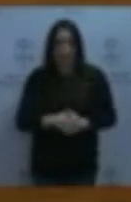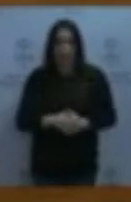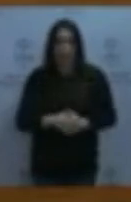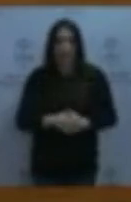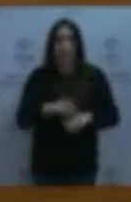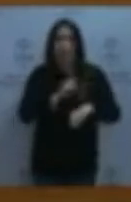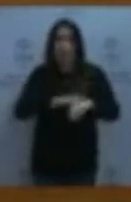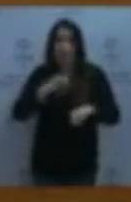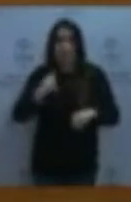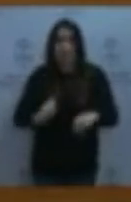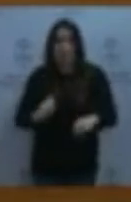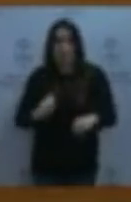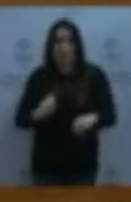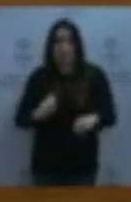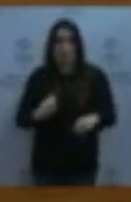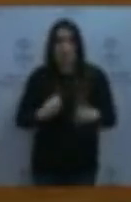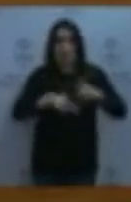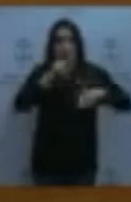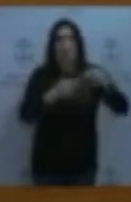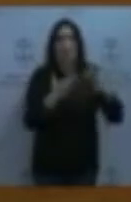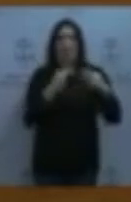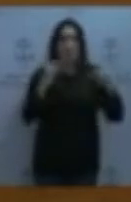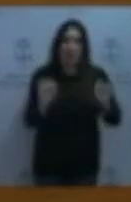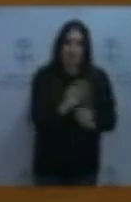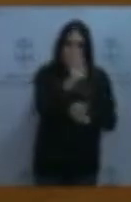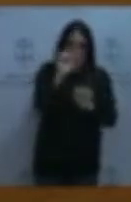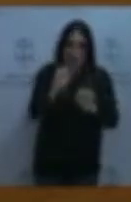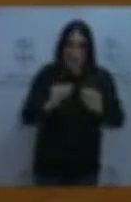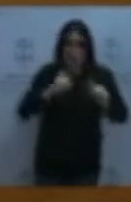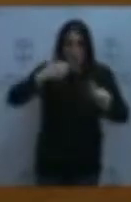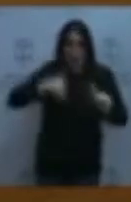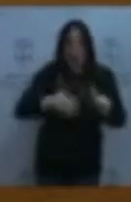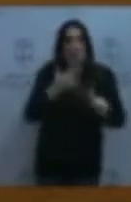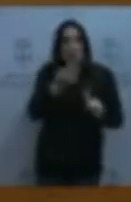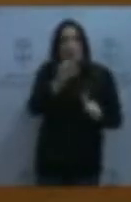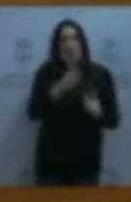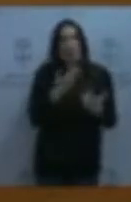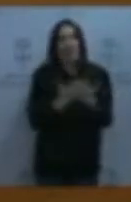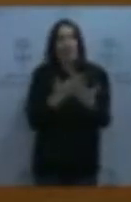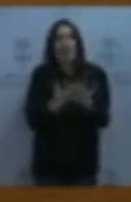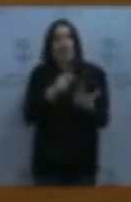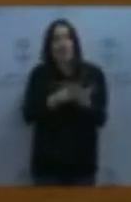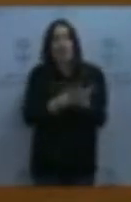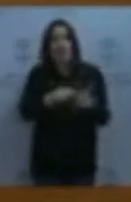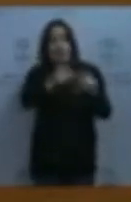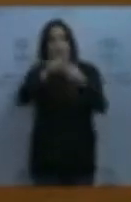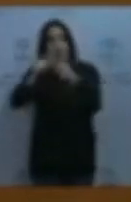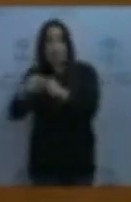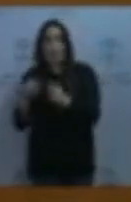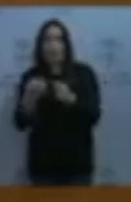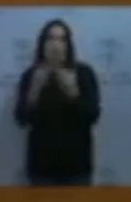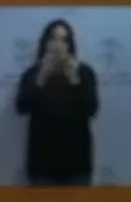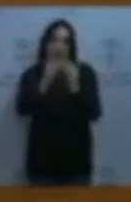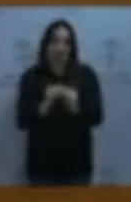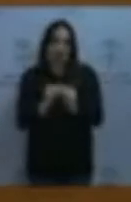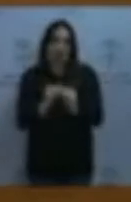Paralelamente a la defensa de la finalización de las infraestructuras ya en marcha, demándase la evaluación y arreglo de daños provocados, con especial atención